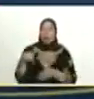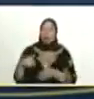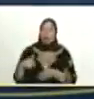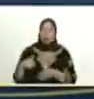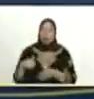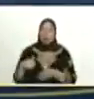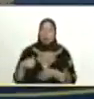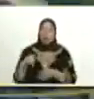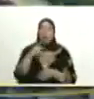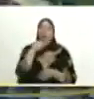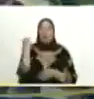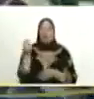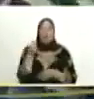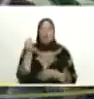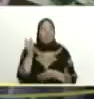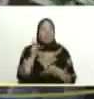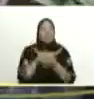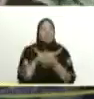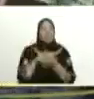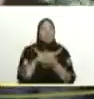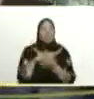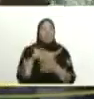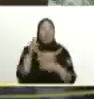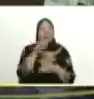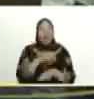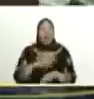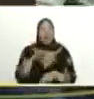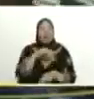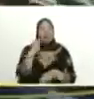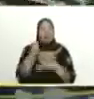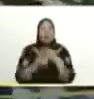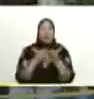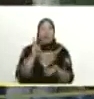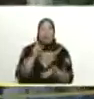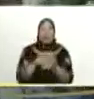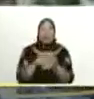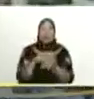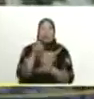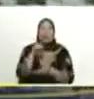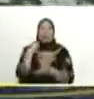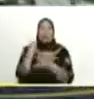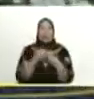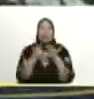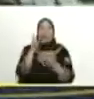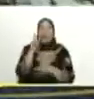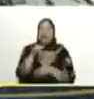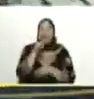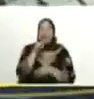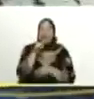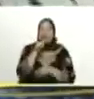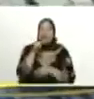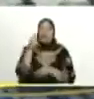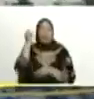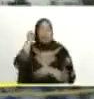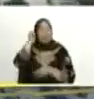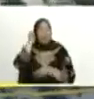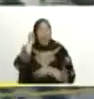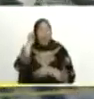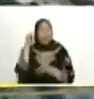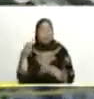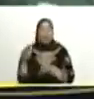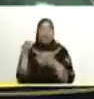adultos mayores. Están aquí en una partidita de dominó. Las mujeres, quiero decirle, presidente, las mujeres han ido